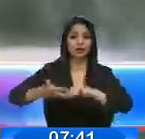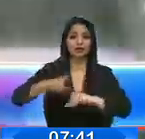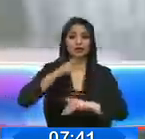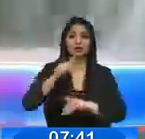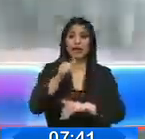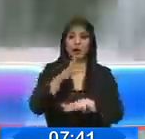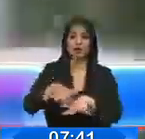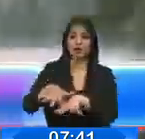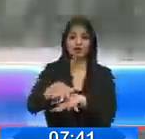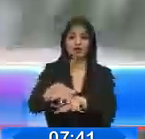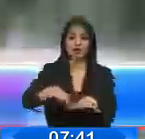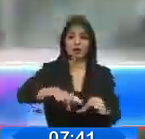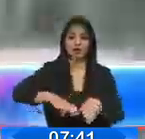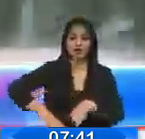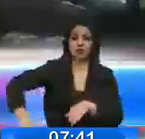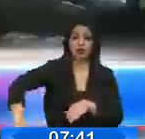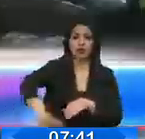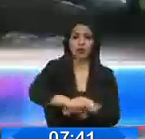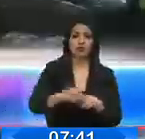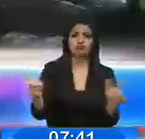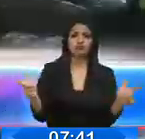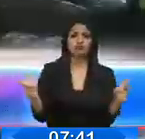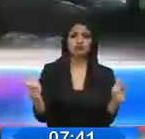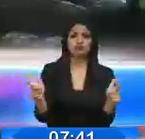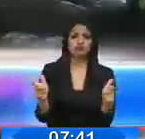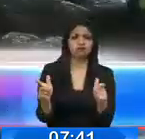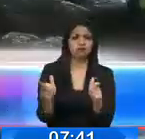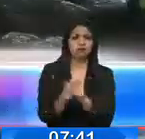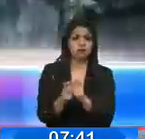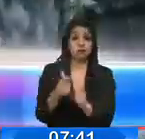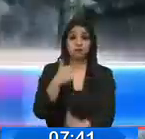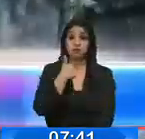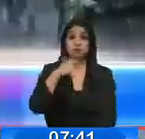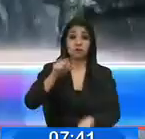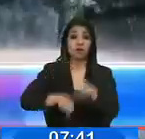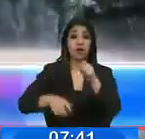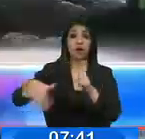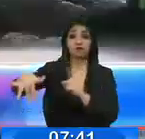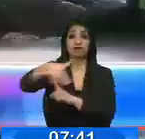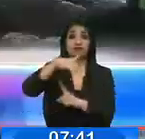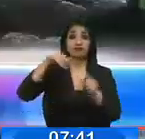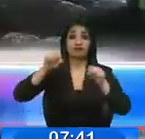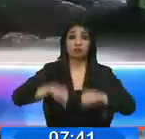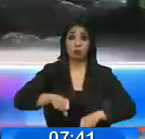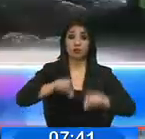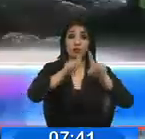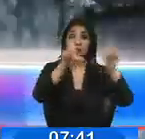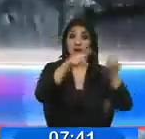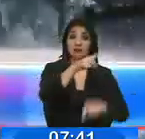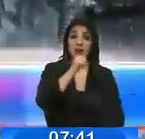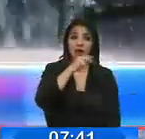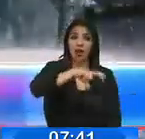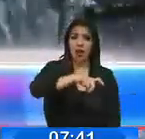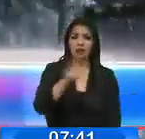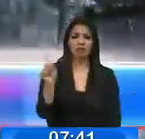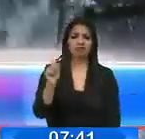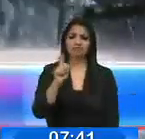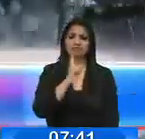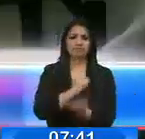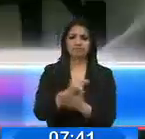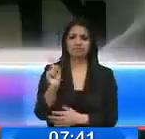agua del río, este se quedaría reducido significativamente, ocasionando un daño al ecosistema. La EMAPS argumenta que esto no sería